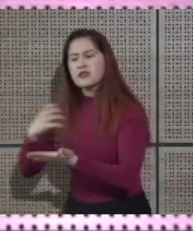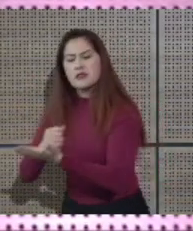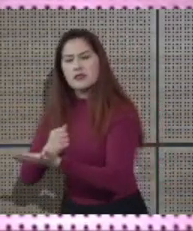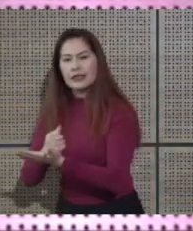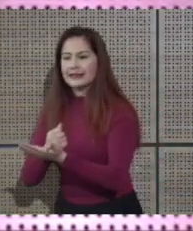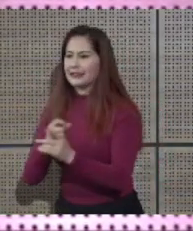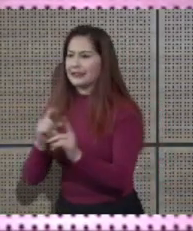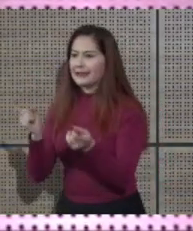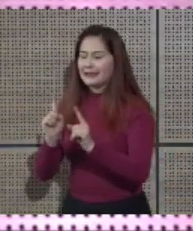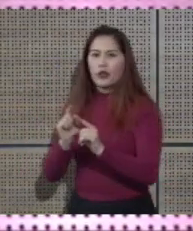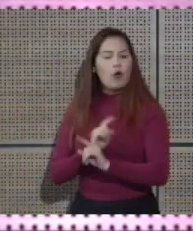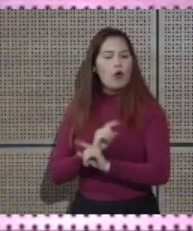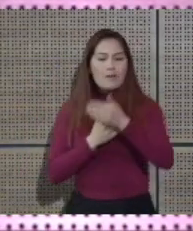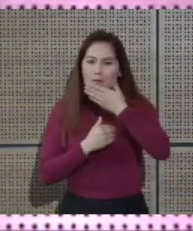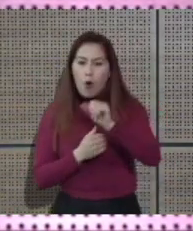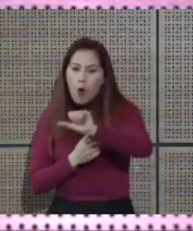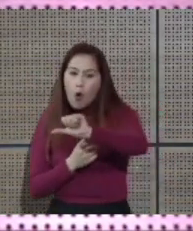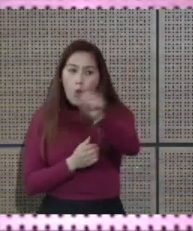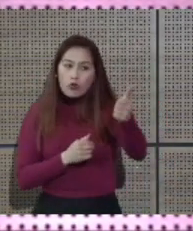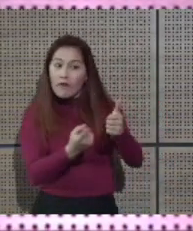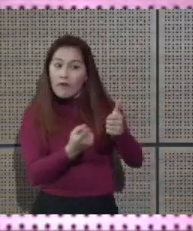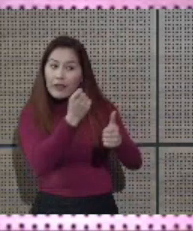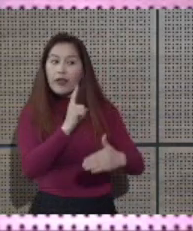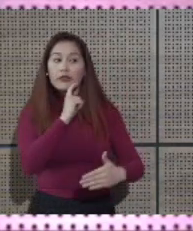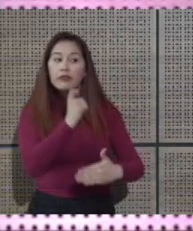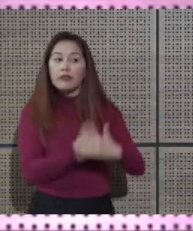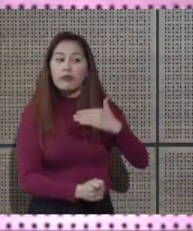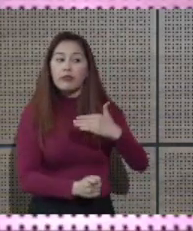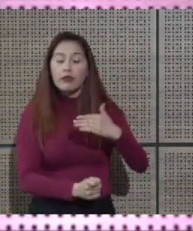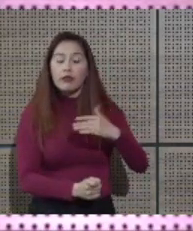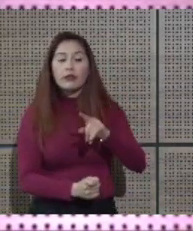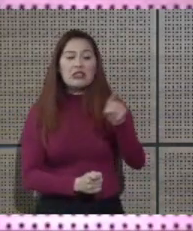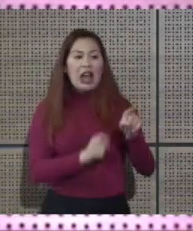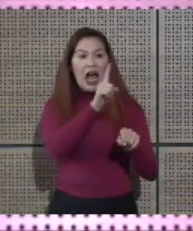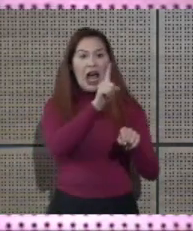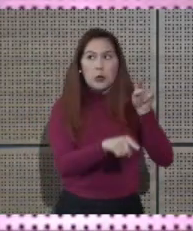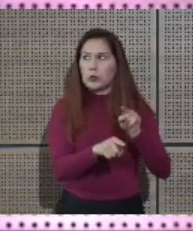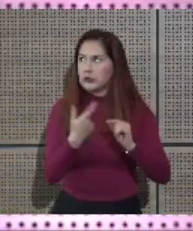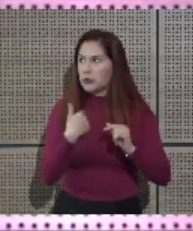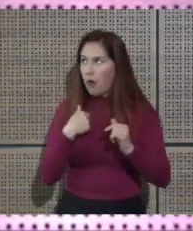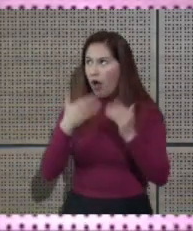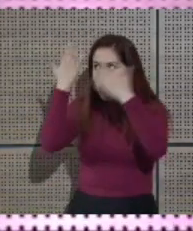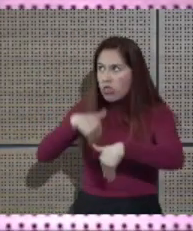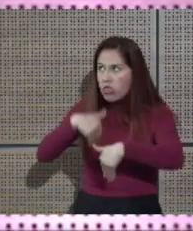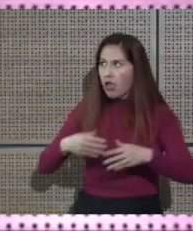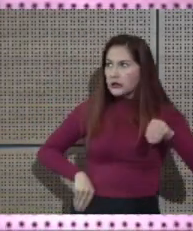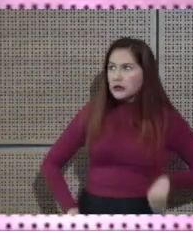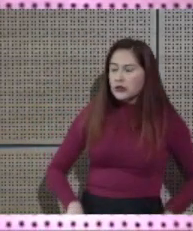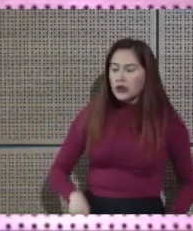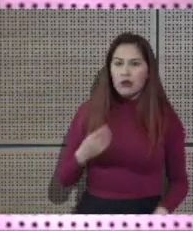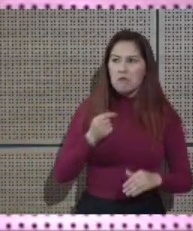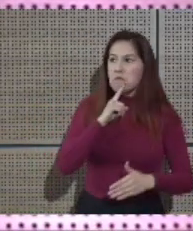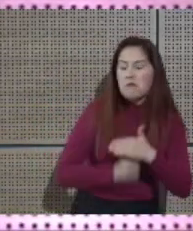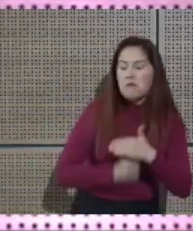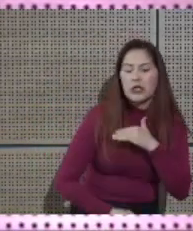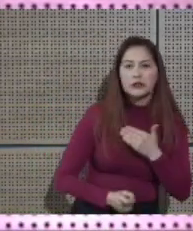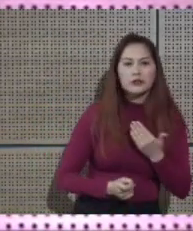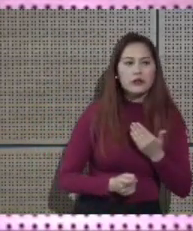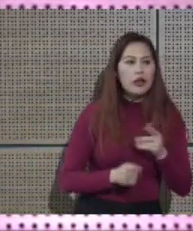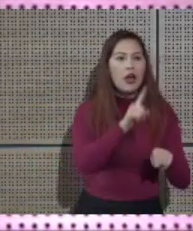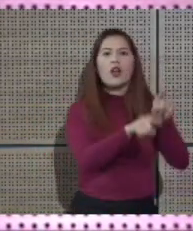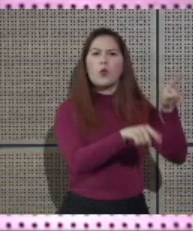o bien tiene excepciones tributarias. Para darles nuevamente un par de cifras, en el caso de Colombia, la evasión fiscal la